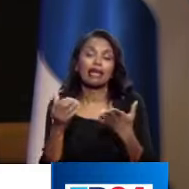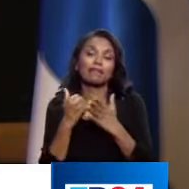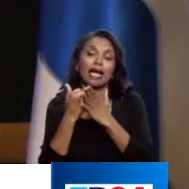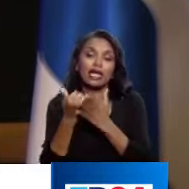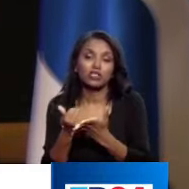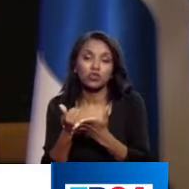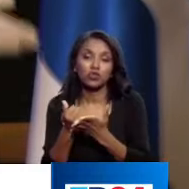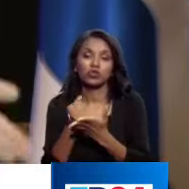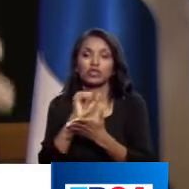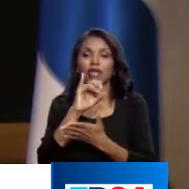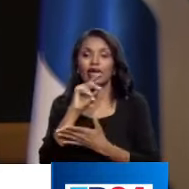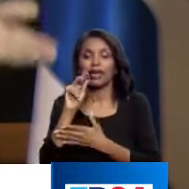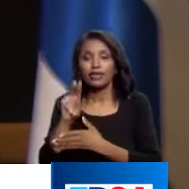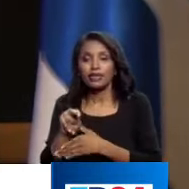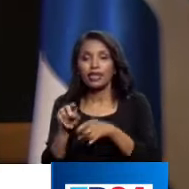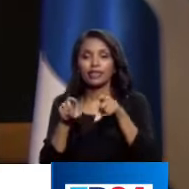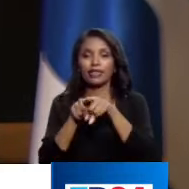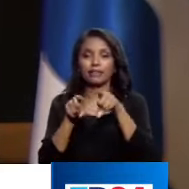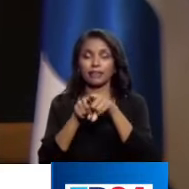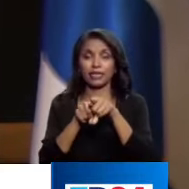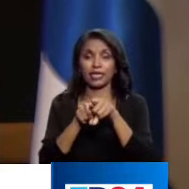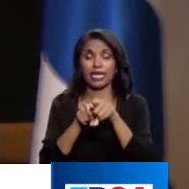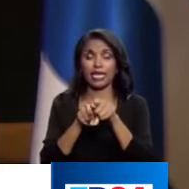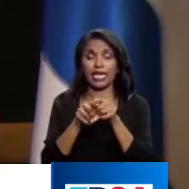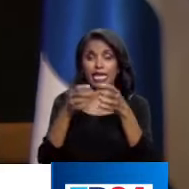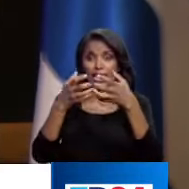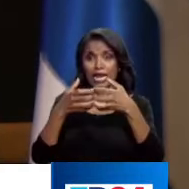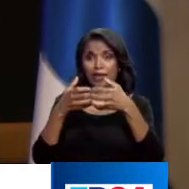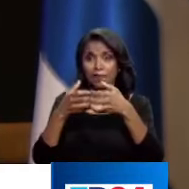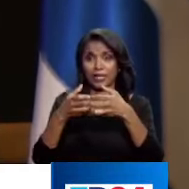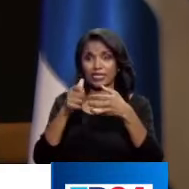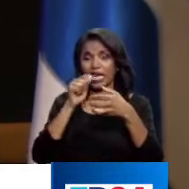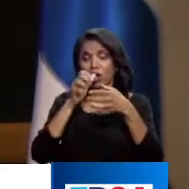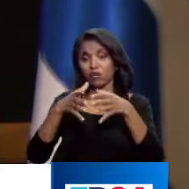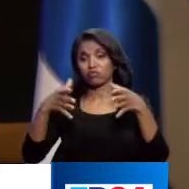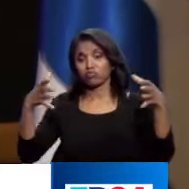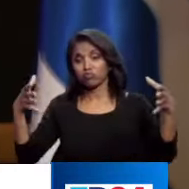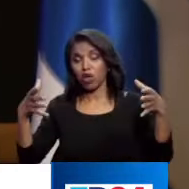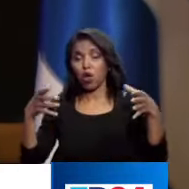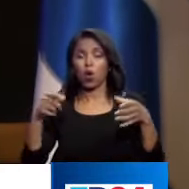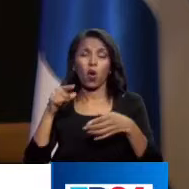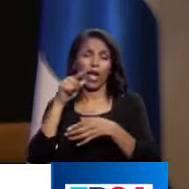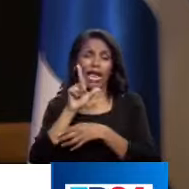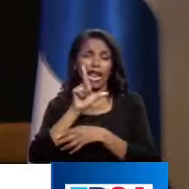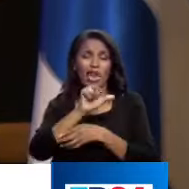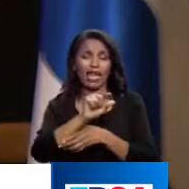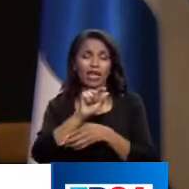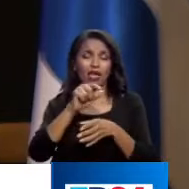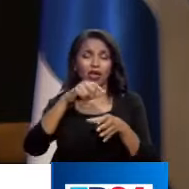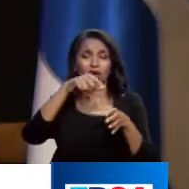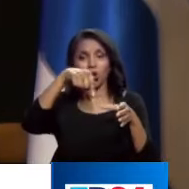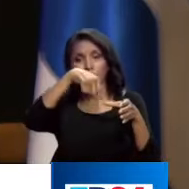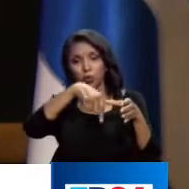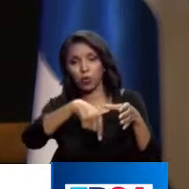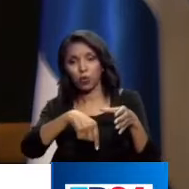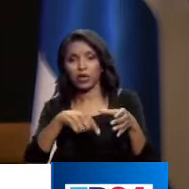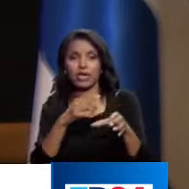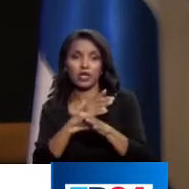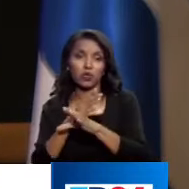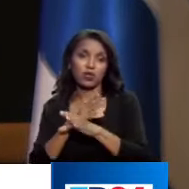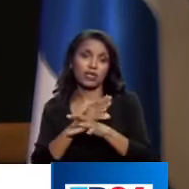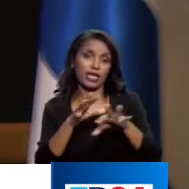embalse, invirtiéramos en ampliación de las potabilizadoras, los pozos rurales, y tenemos que cuidar nuestras